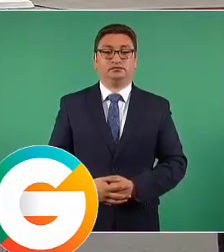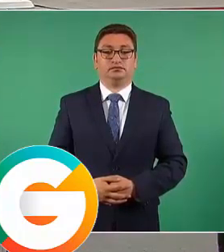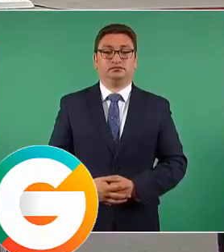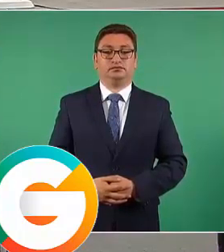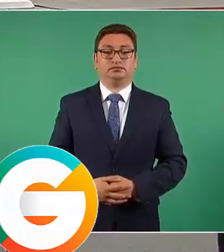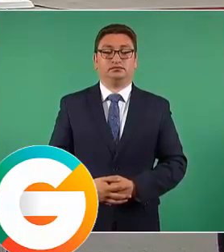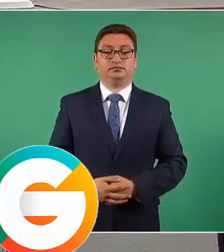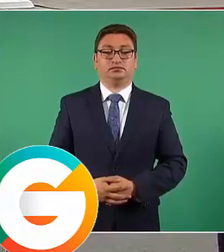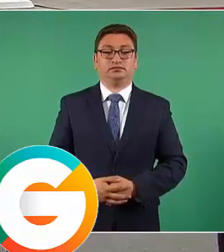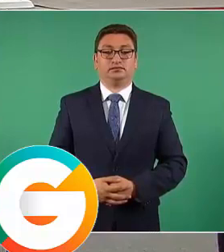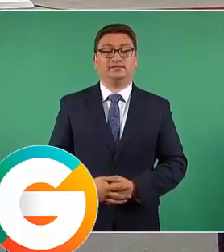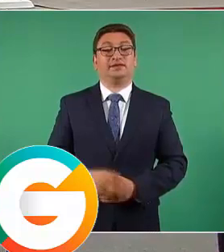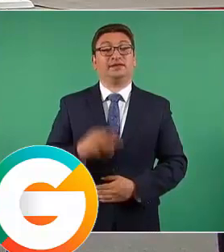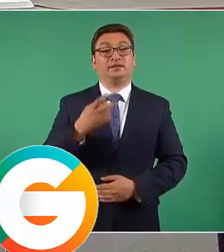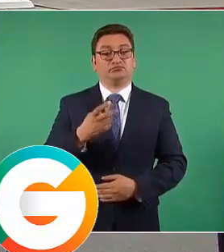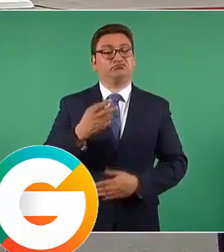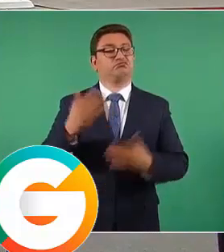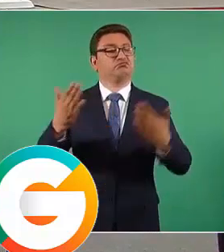Esto es comparándonos